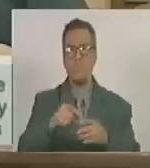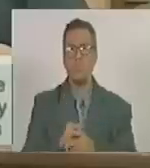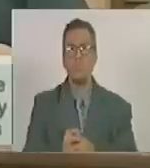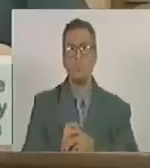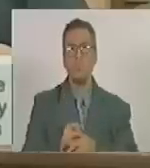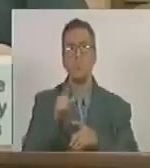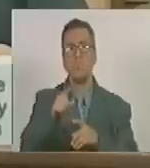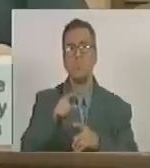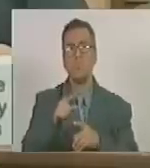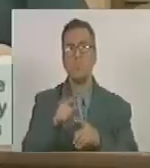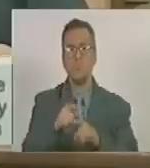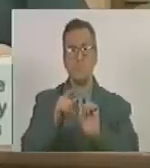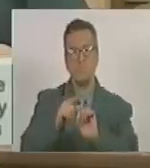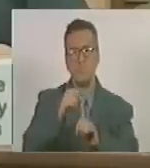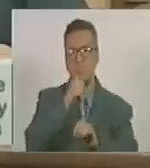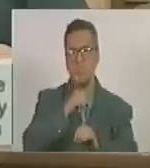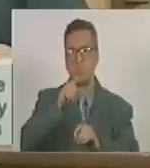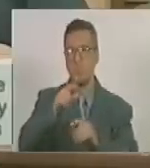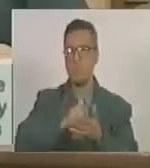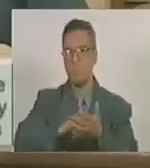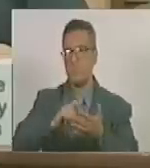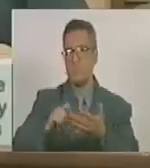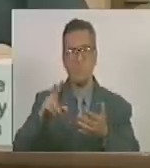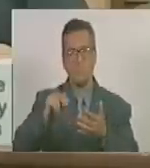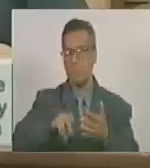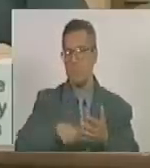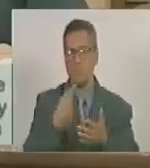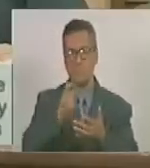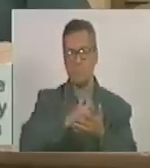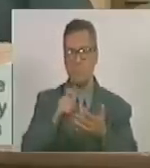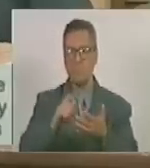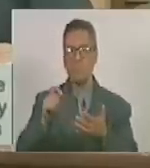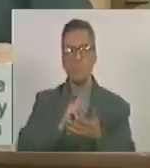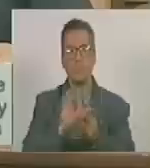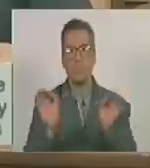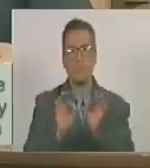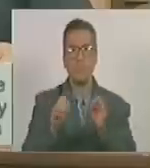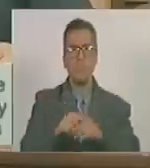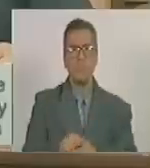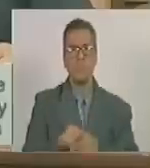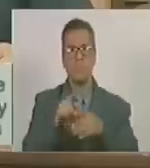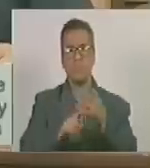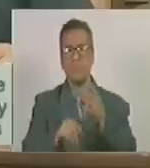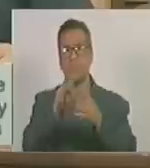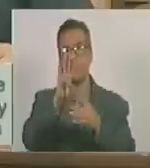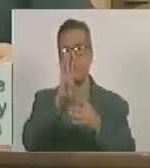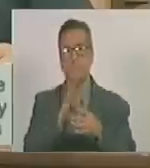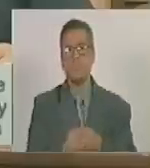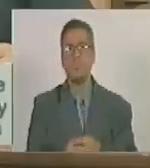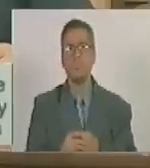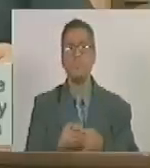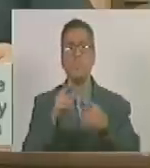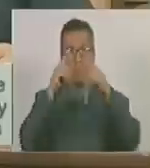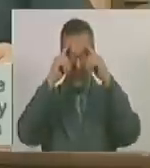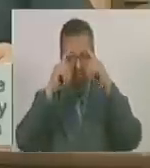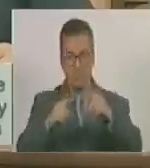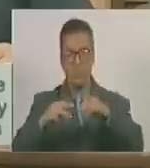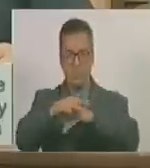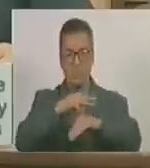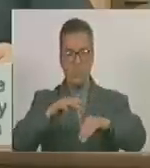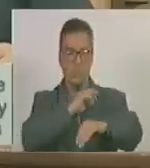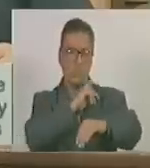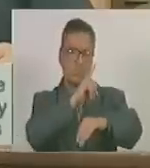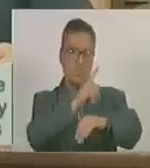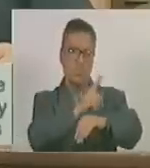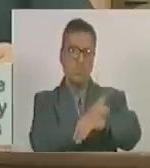ciudadana, se abstendrá de registrar al Consejo Comunal y sus vocerías. 4. Contra la decisión del Ministerio del